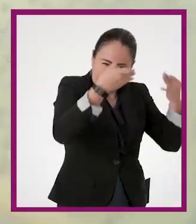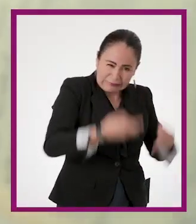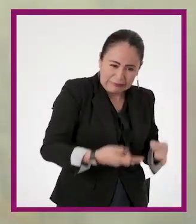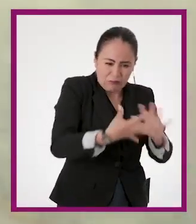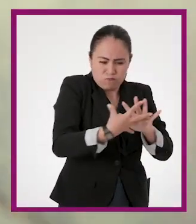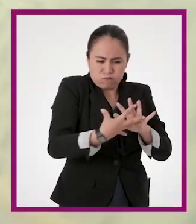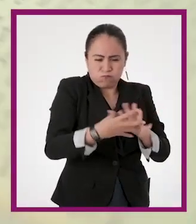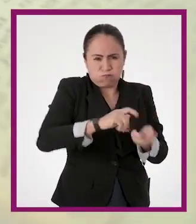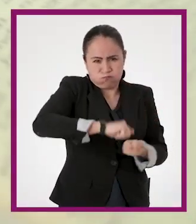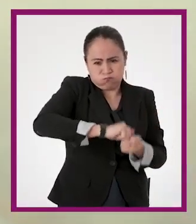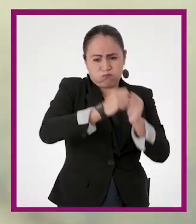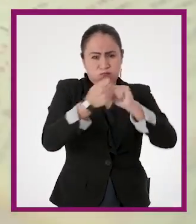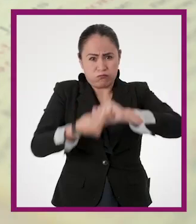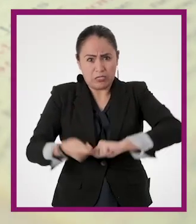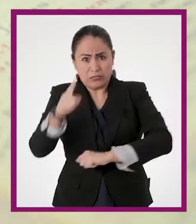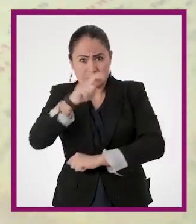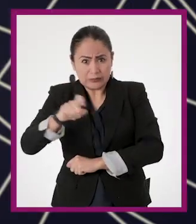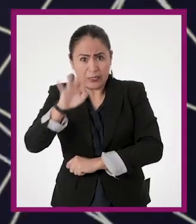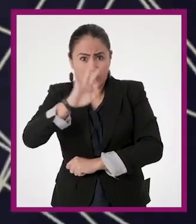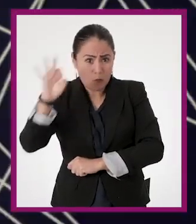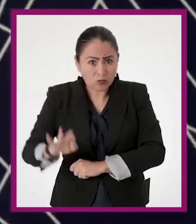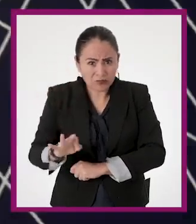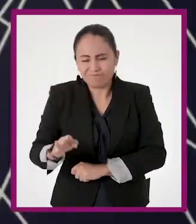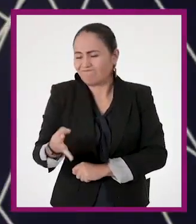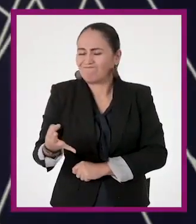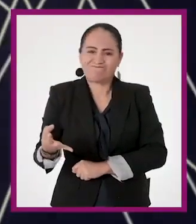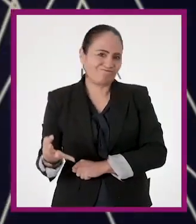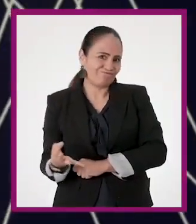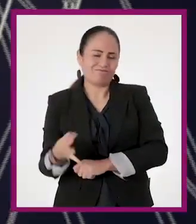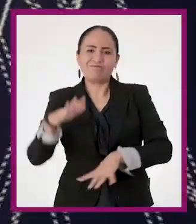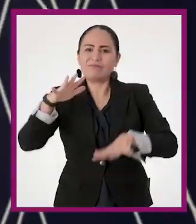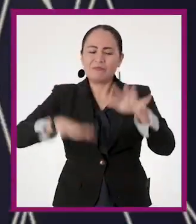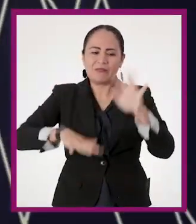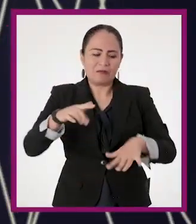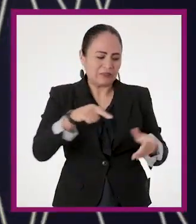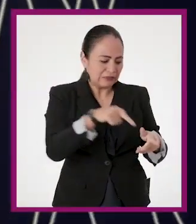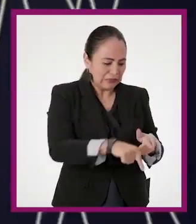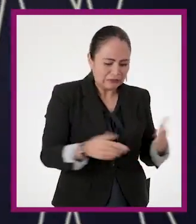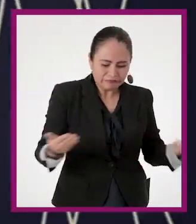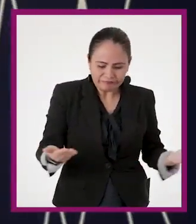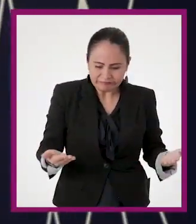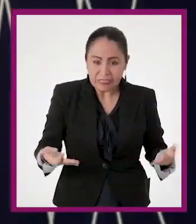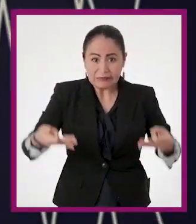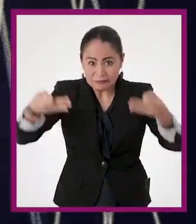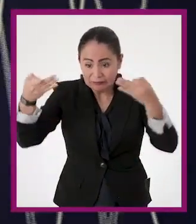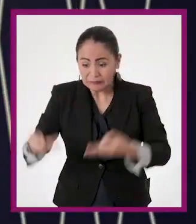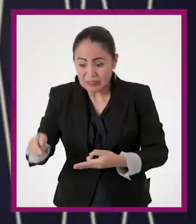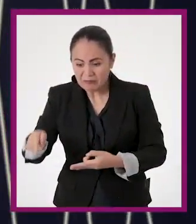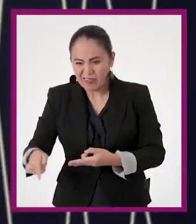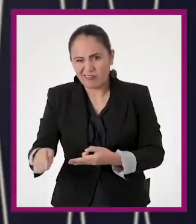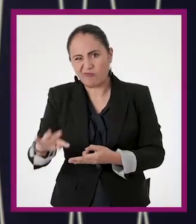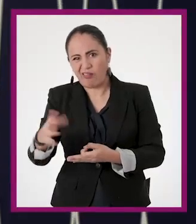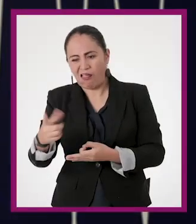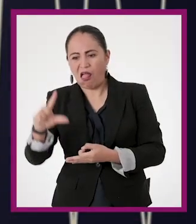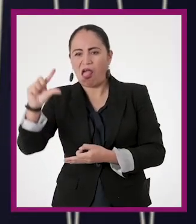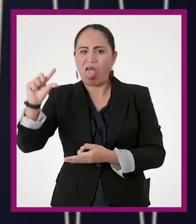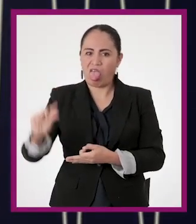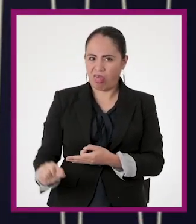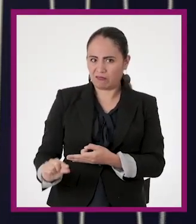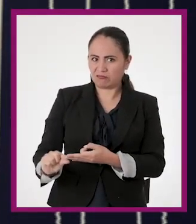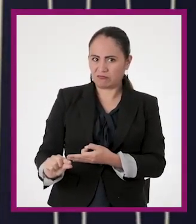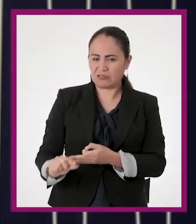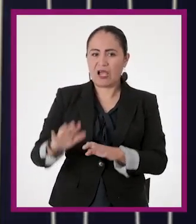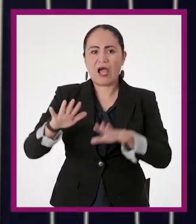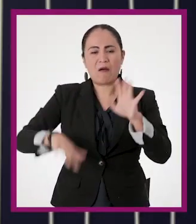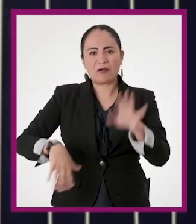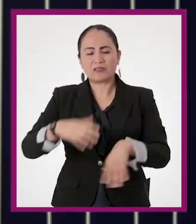ser desleal al original. En muchas ocasiones la traducción palidece al lado del original del que procede.